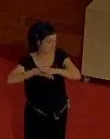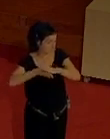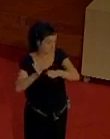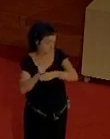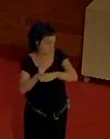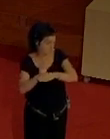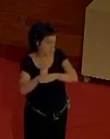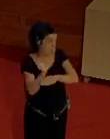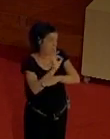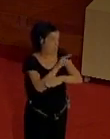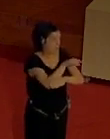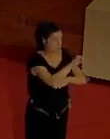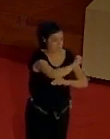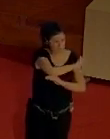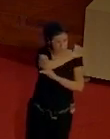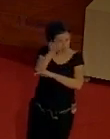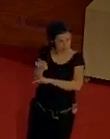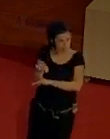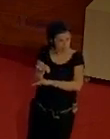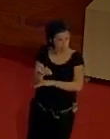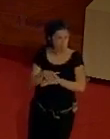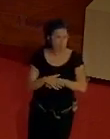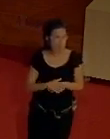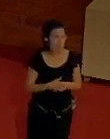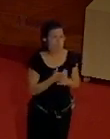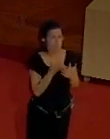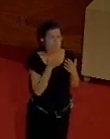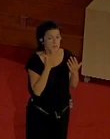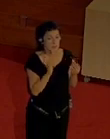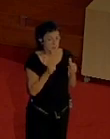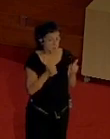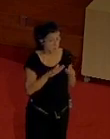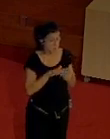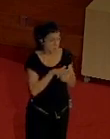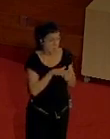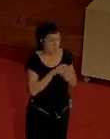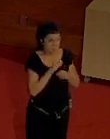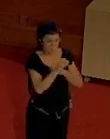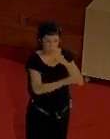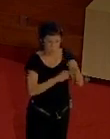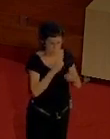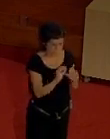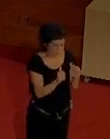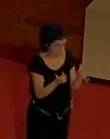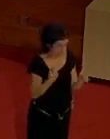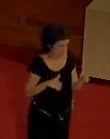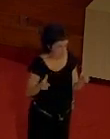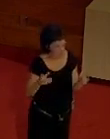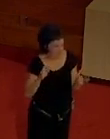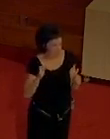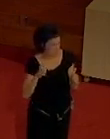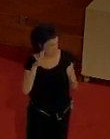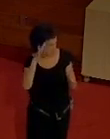al anterior desde el momento en el que hemos entrado en el mundo nuclear tu cides ya no